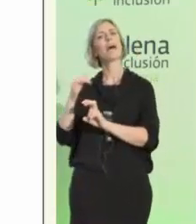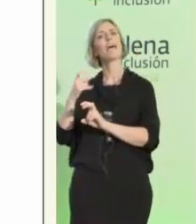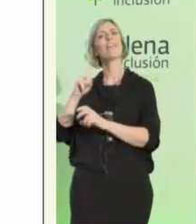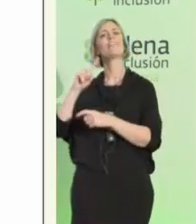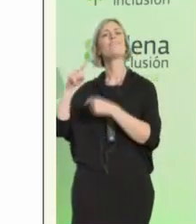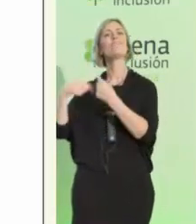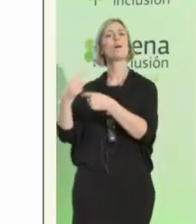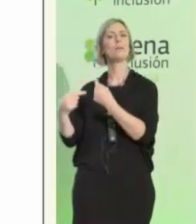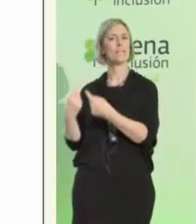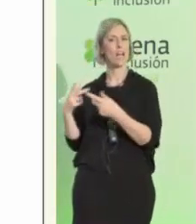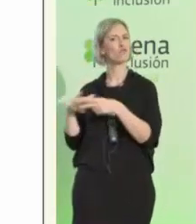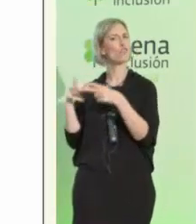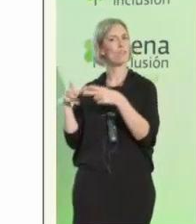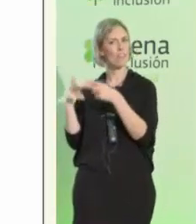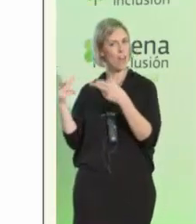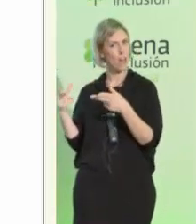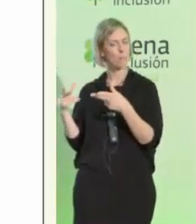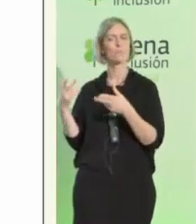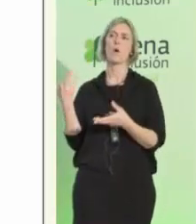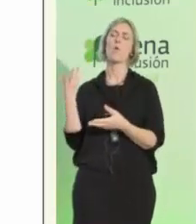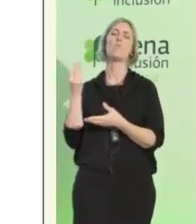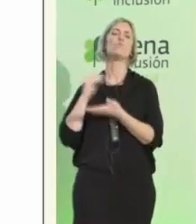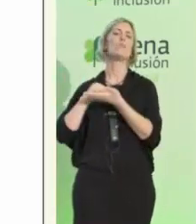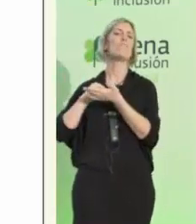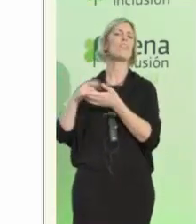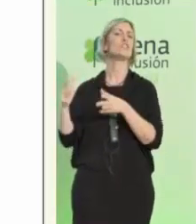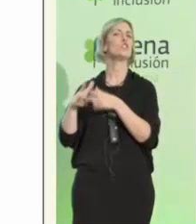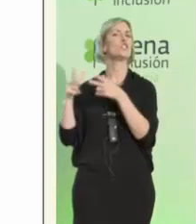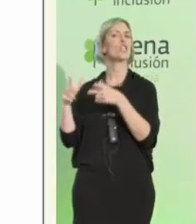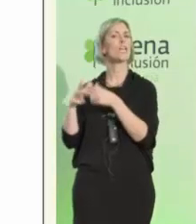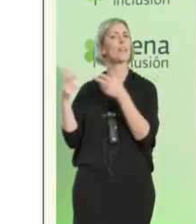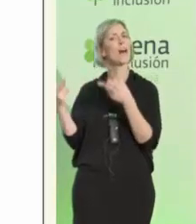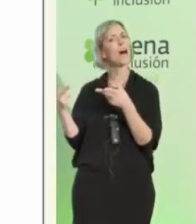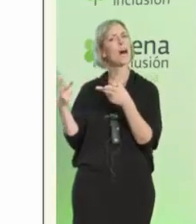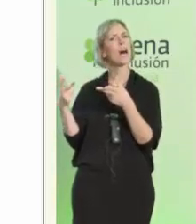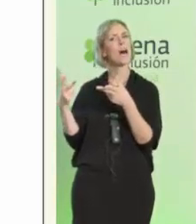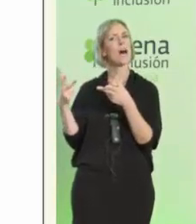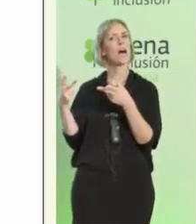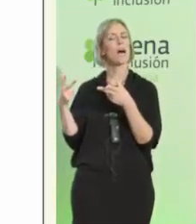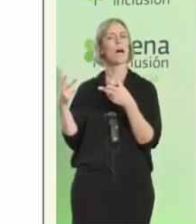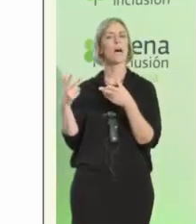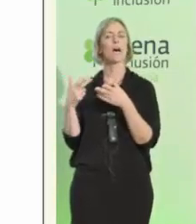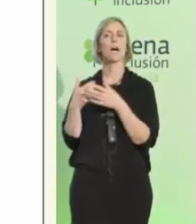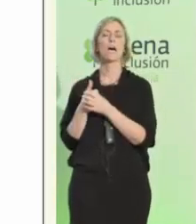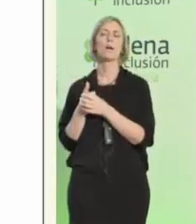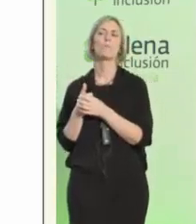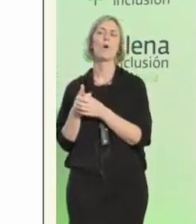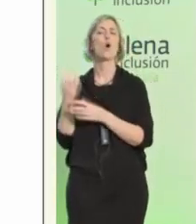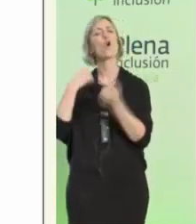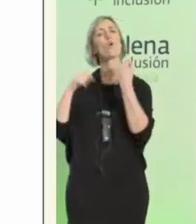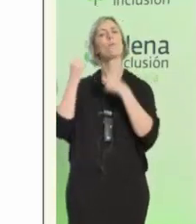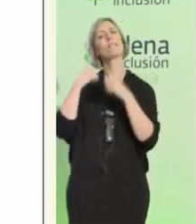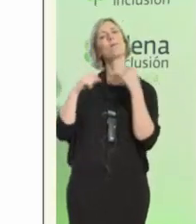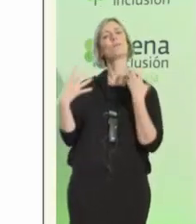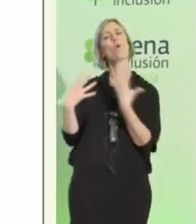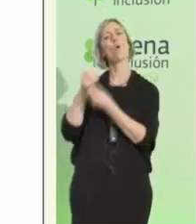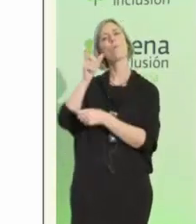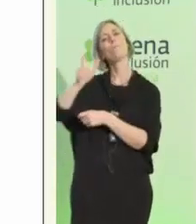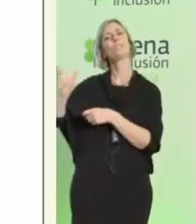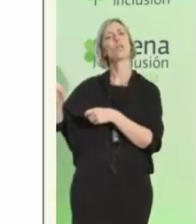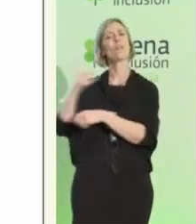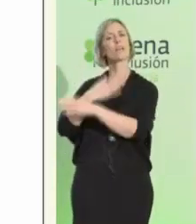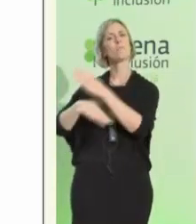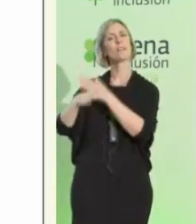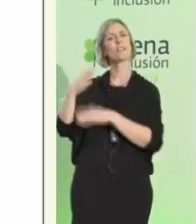Y muchas veces la sociedad trata a las personas con discapacidad como si fueran niños a lo largo de toda su